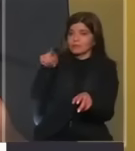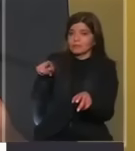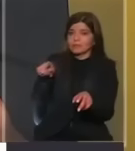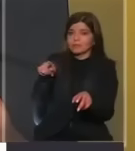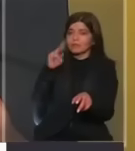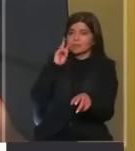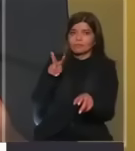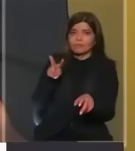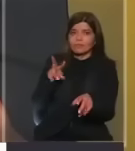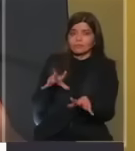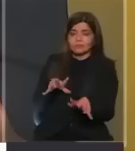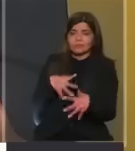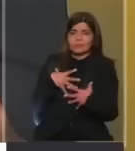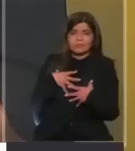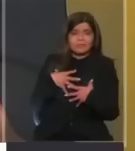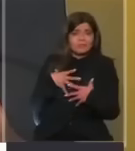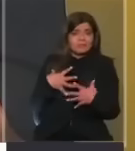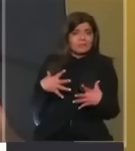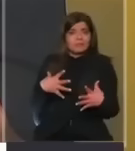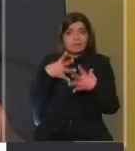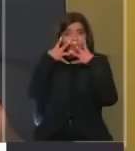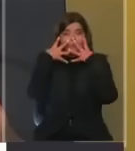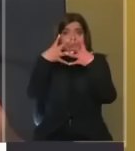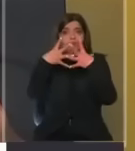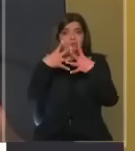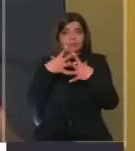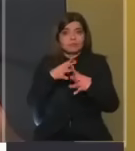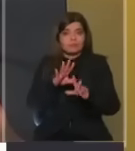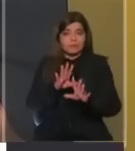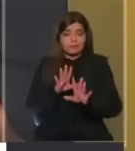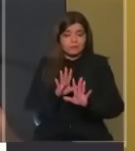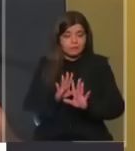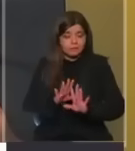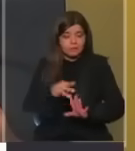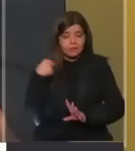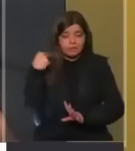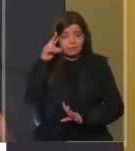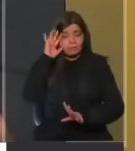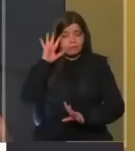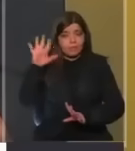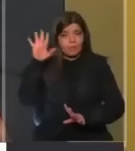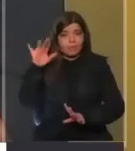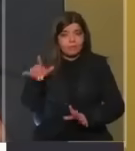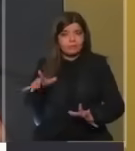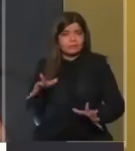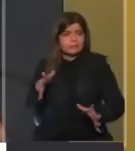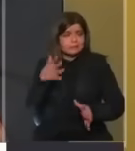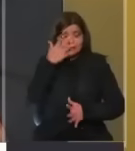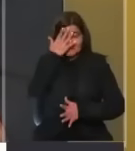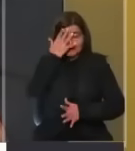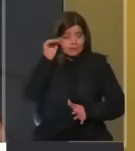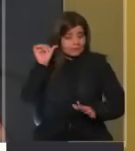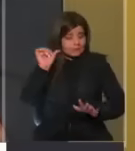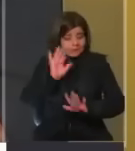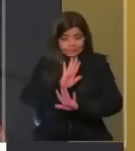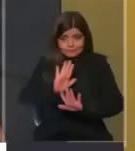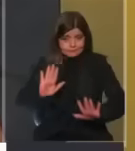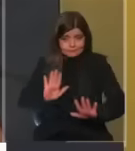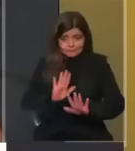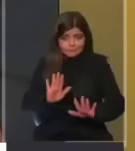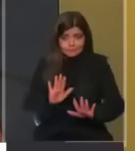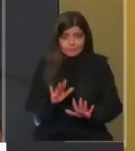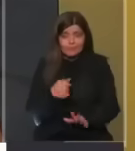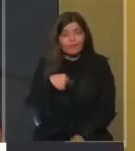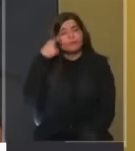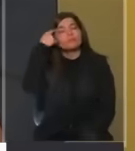así, aterrado, no voy a entrar en ningún detalle, pero se imaginarán que era una película espantosa para todos. Yo